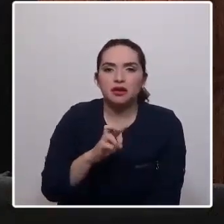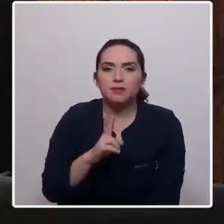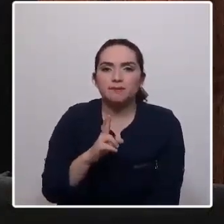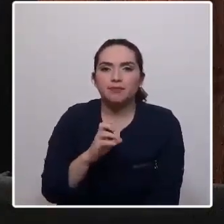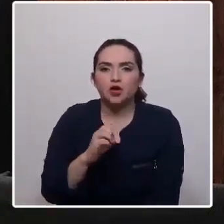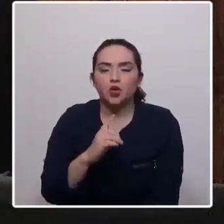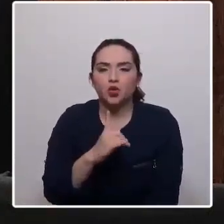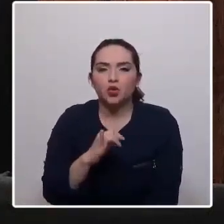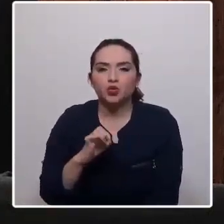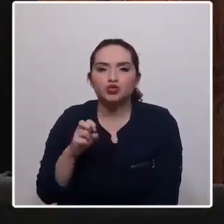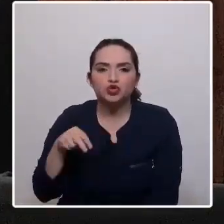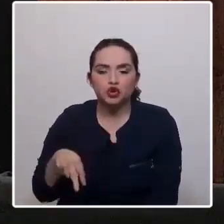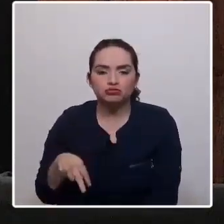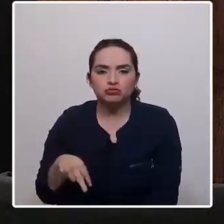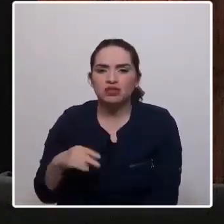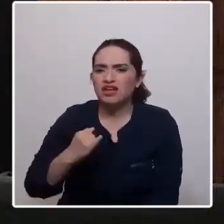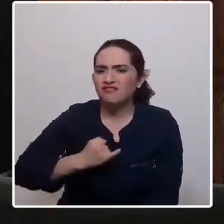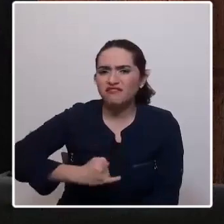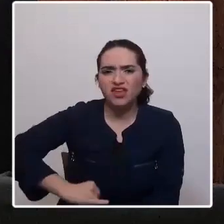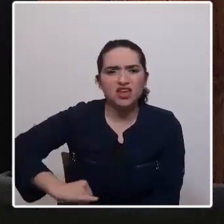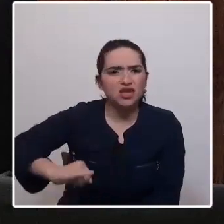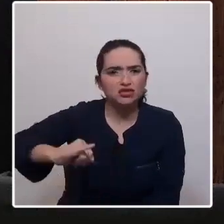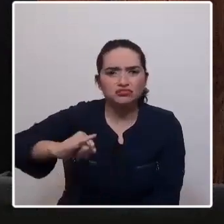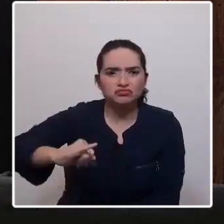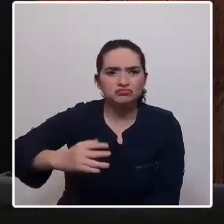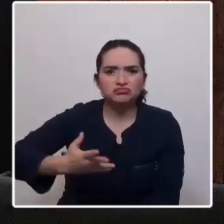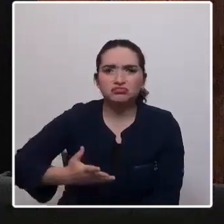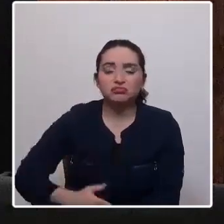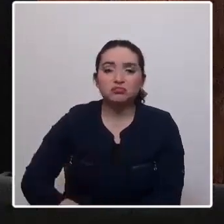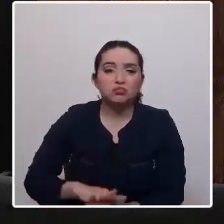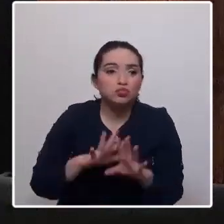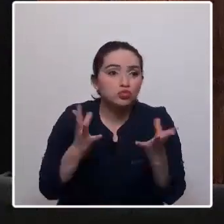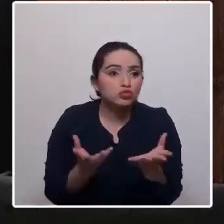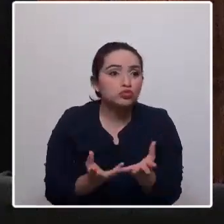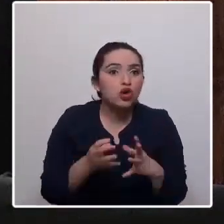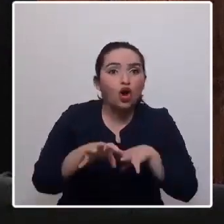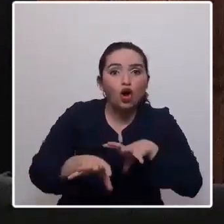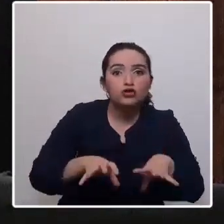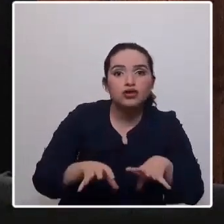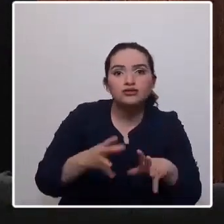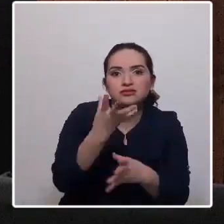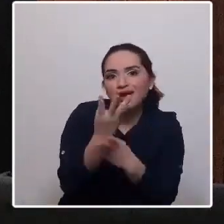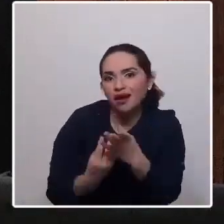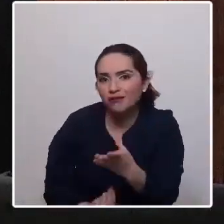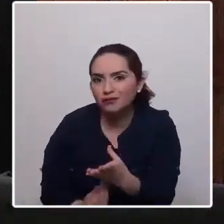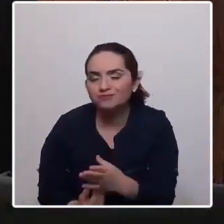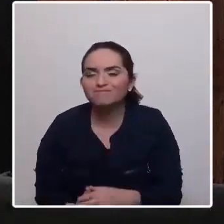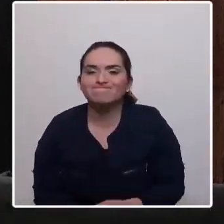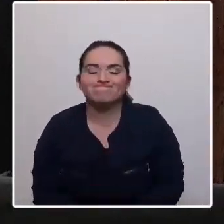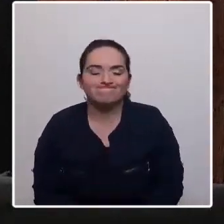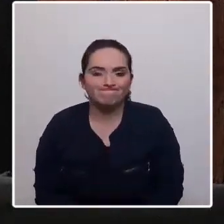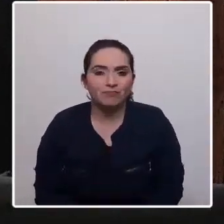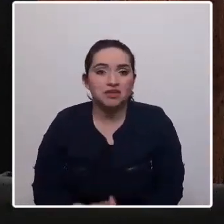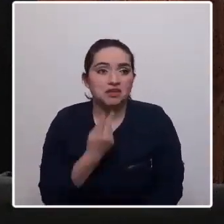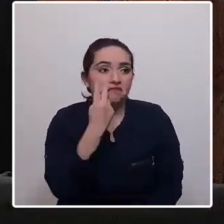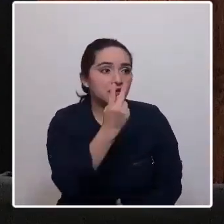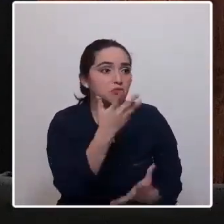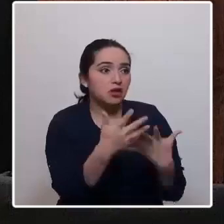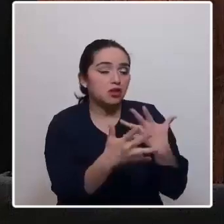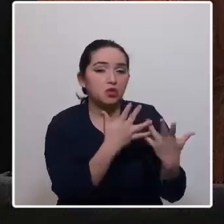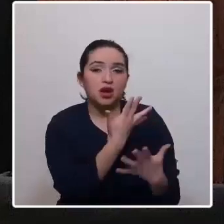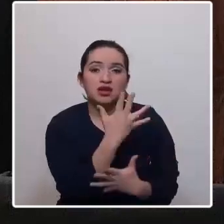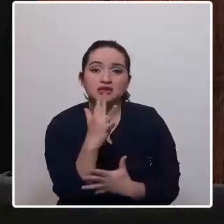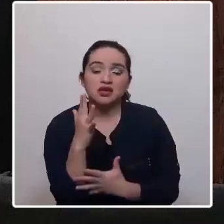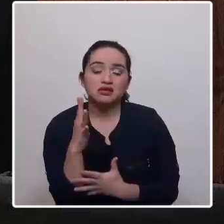crecimiento infinito, imposible en un mundo finito, con recursos limitados. Si observamos a la naturaleza, no